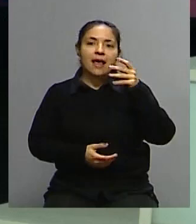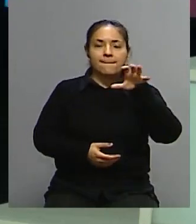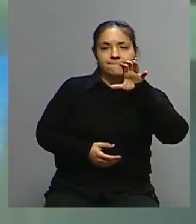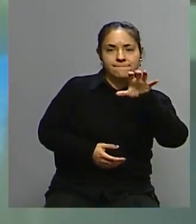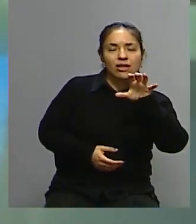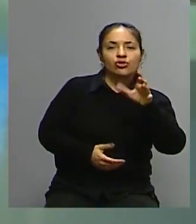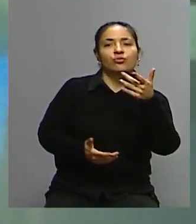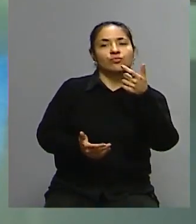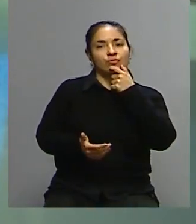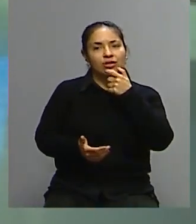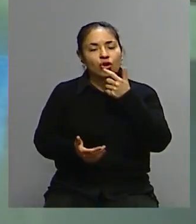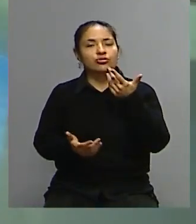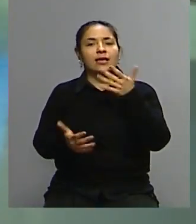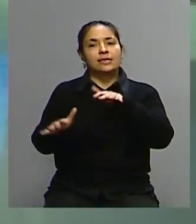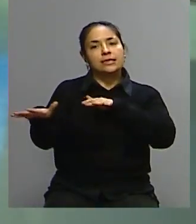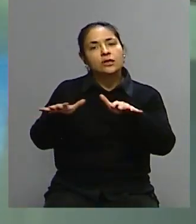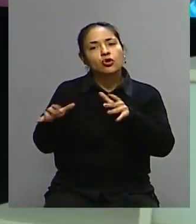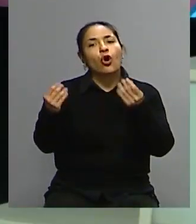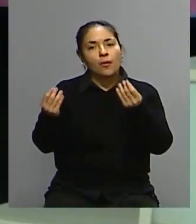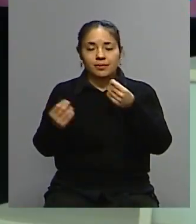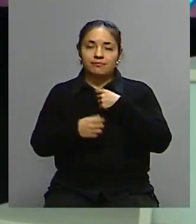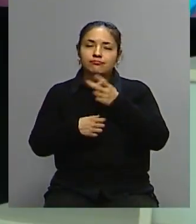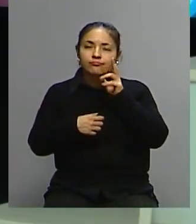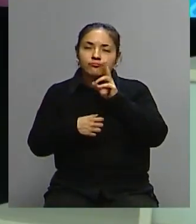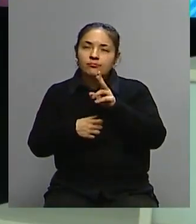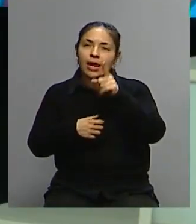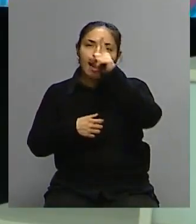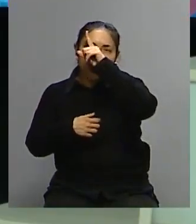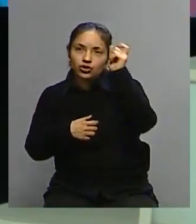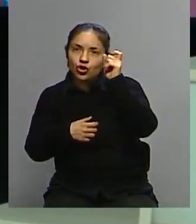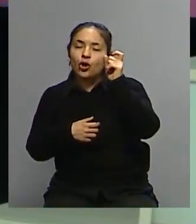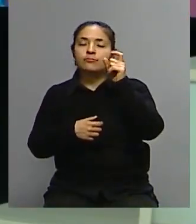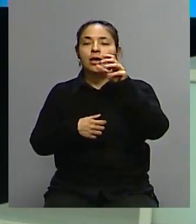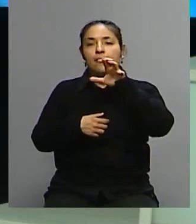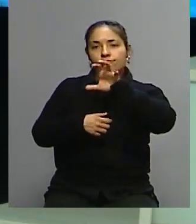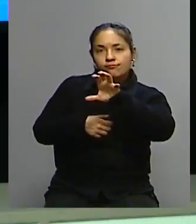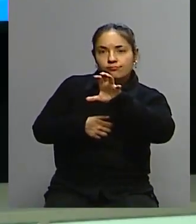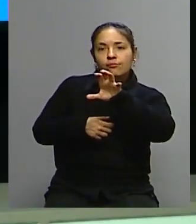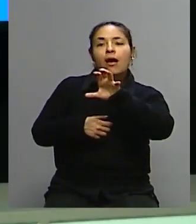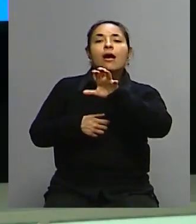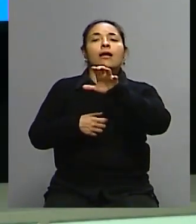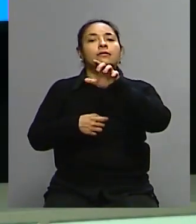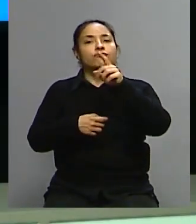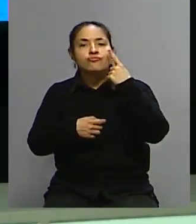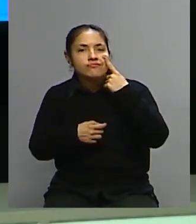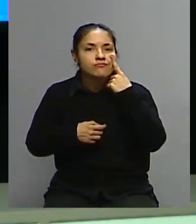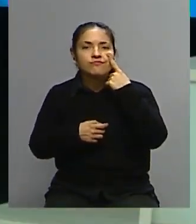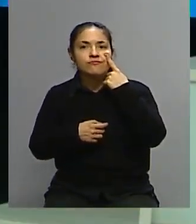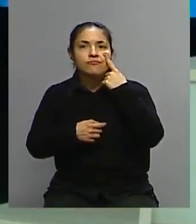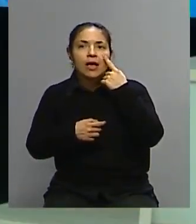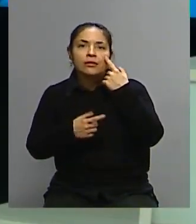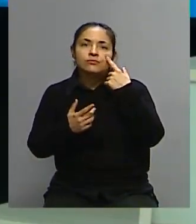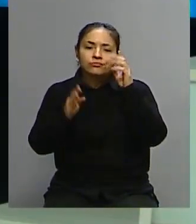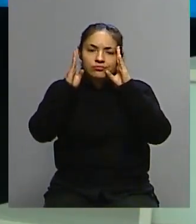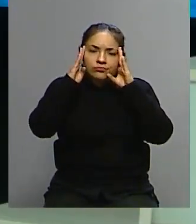distintos programas, tanto municipios, gobierno de la provincia como nación, empiezan a ocuparse y sobre todo a hacerlo visible, a comunicarlo